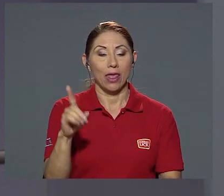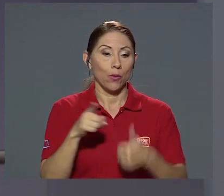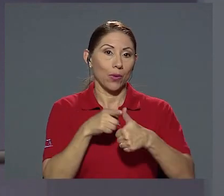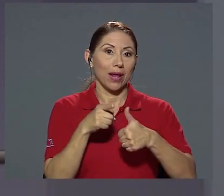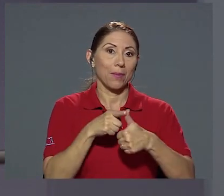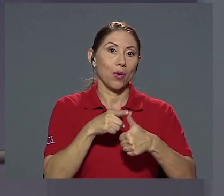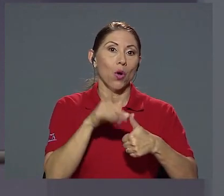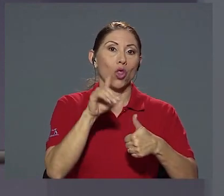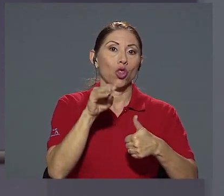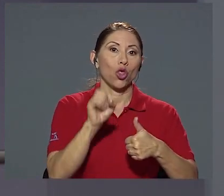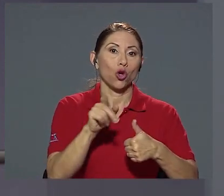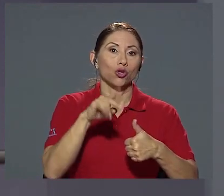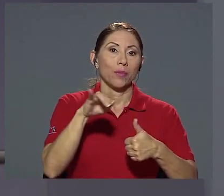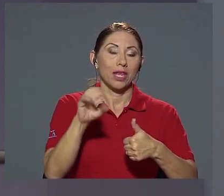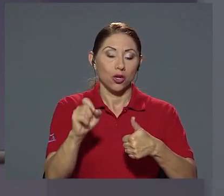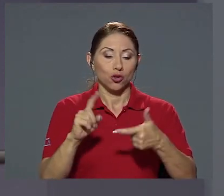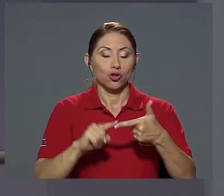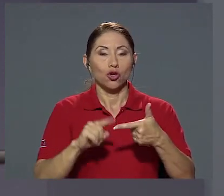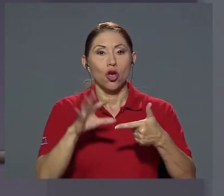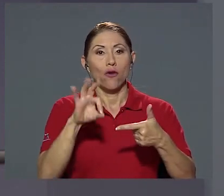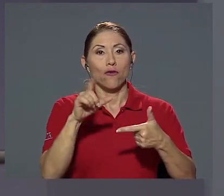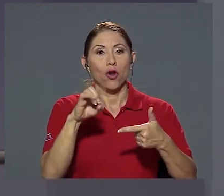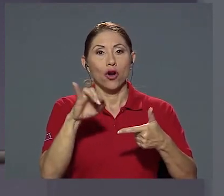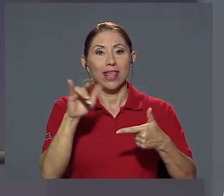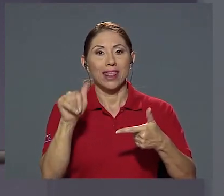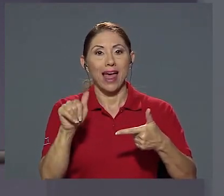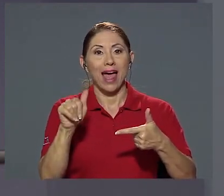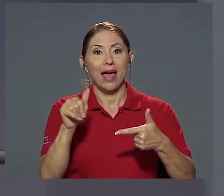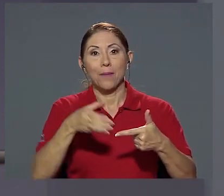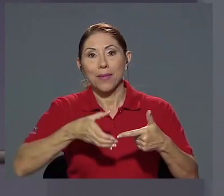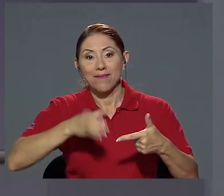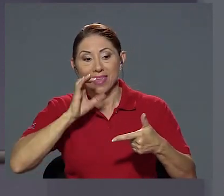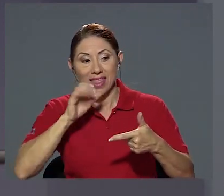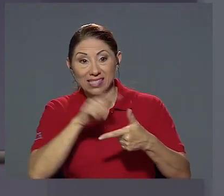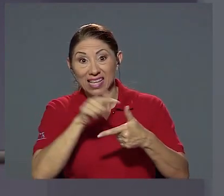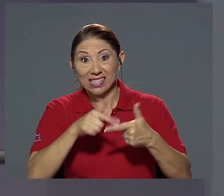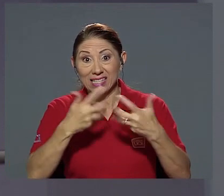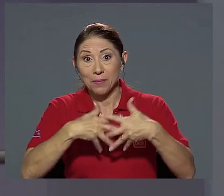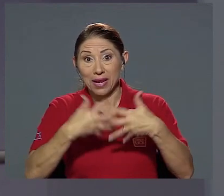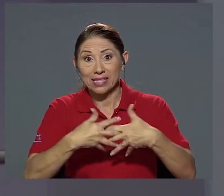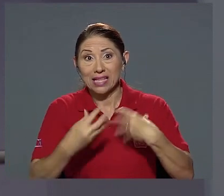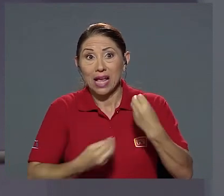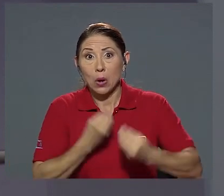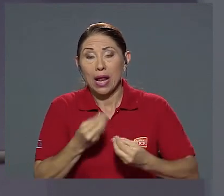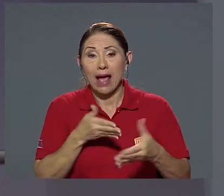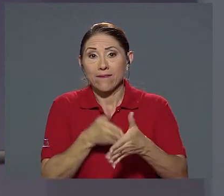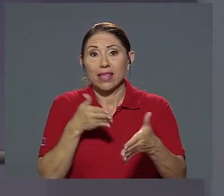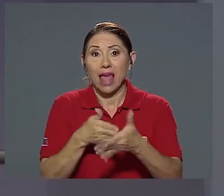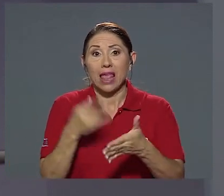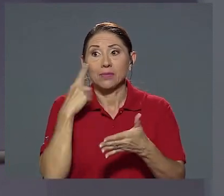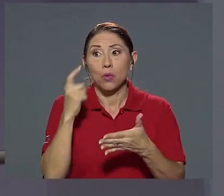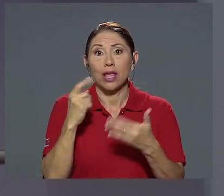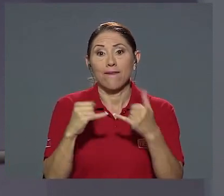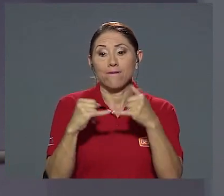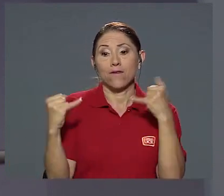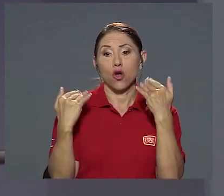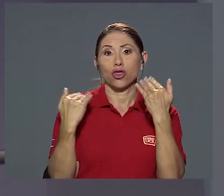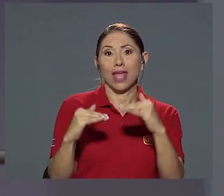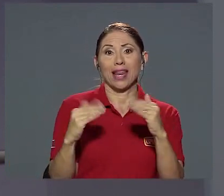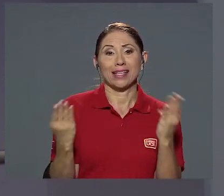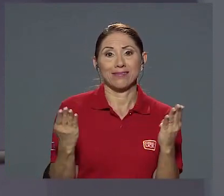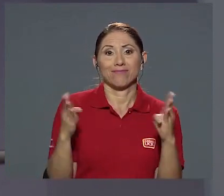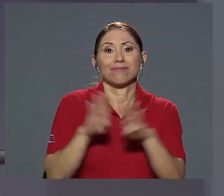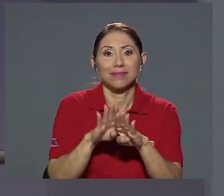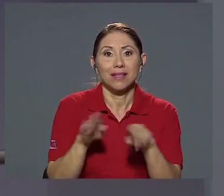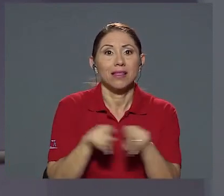Pinos, Florida Bebidas y otras que son fuertes en la región están viéndose afectadas por los cierres de fronteras y sobre todo por el tema de la seguridad,